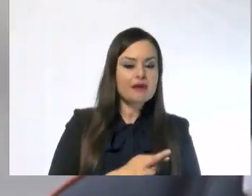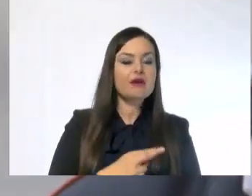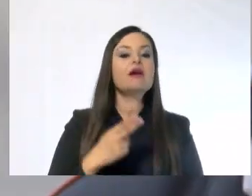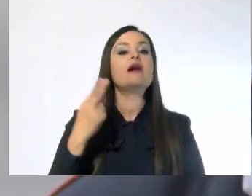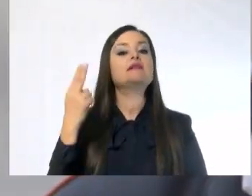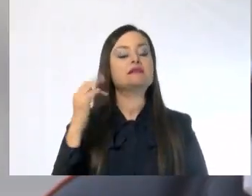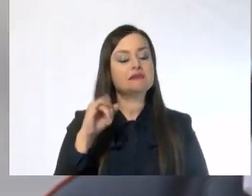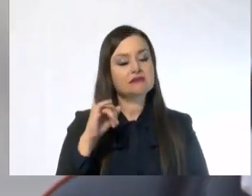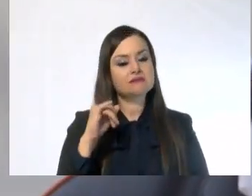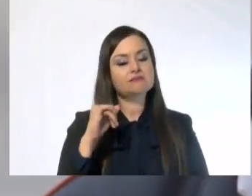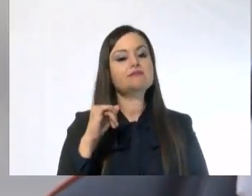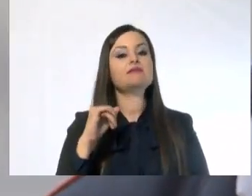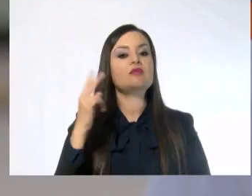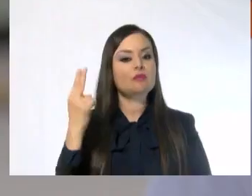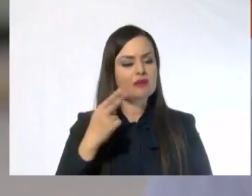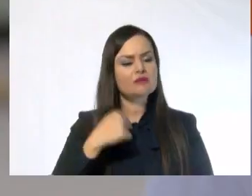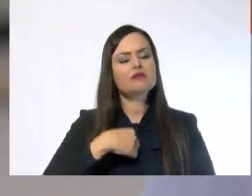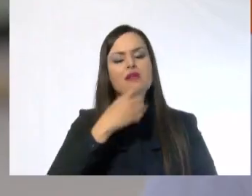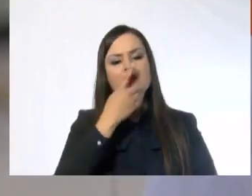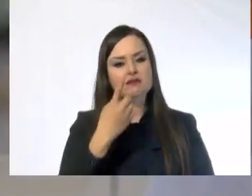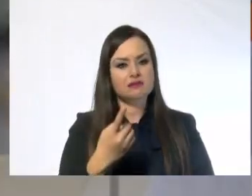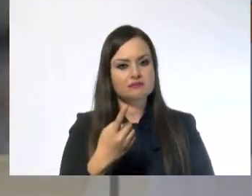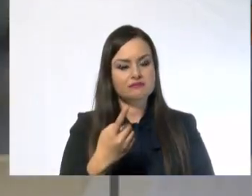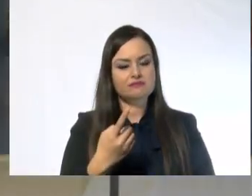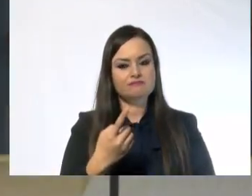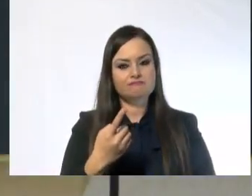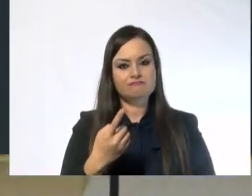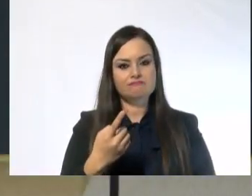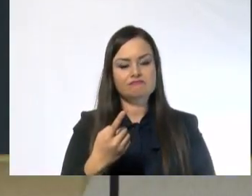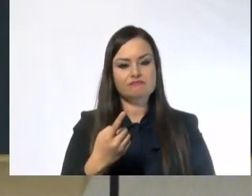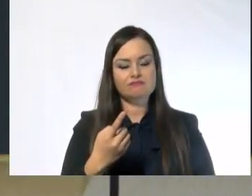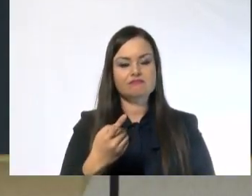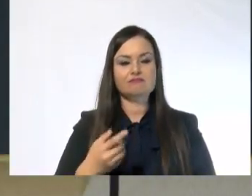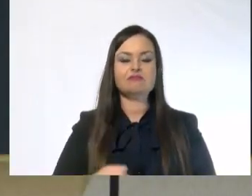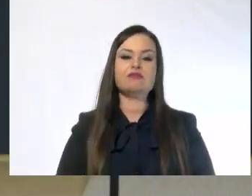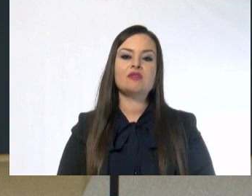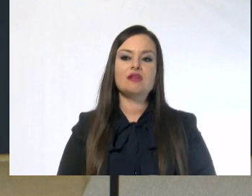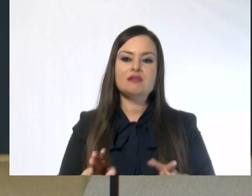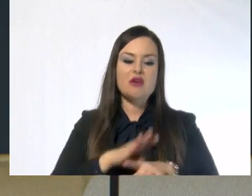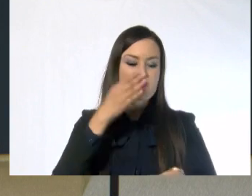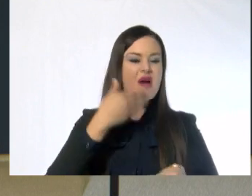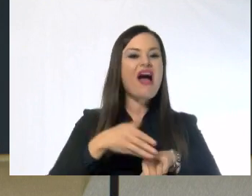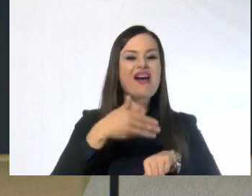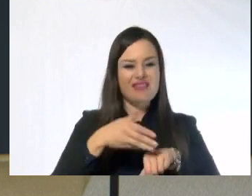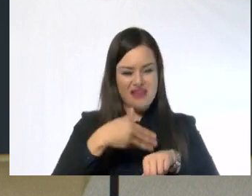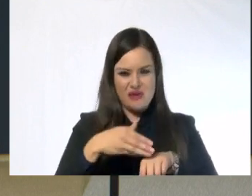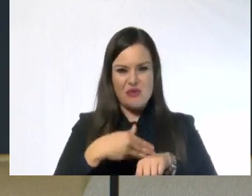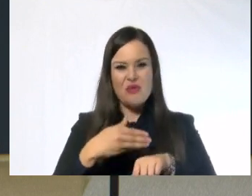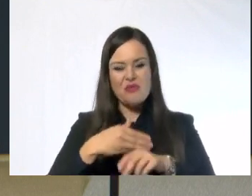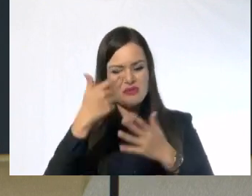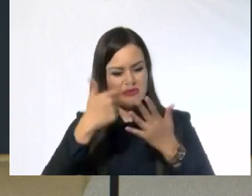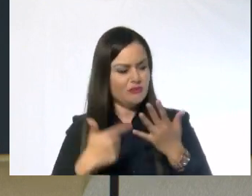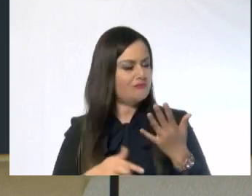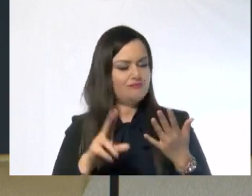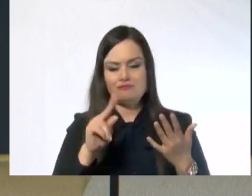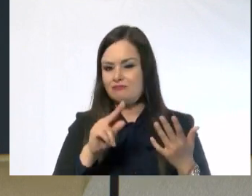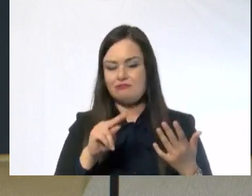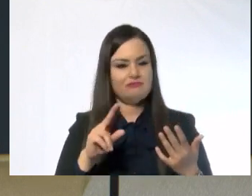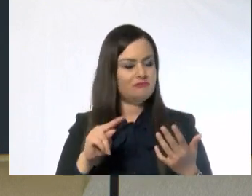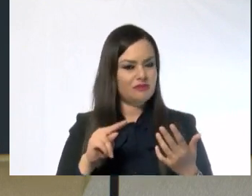decirles de corazón no se trata sólo de cifras y por eso